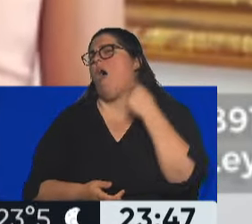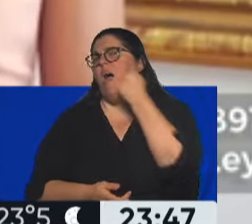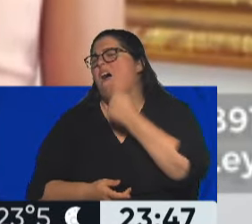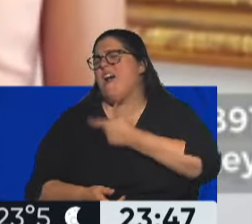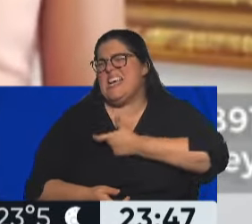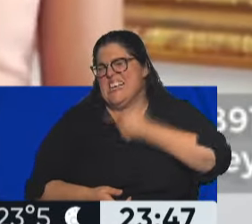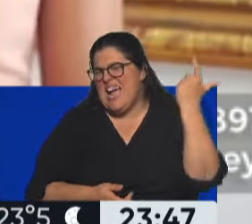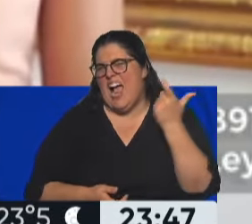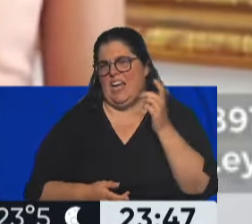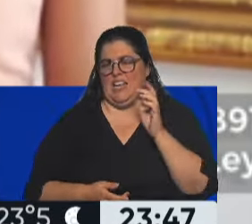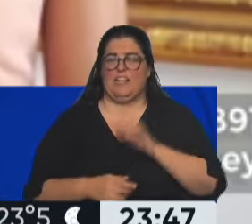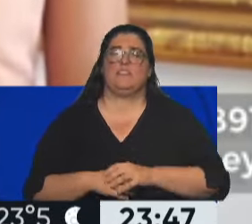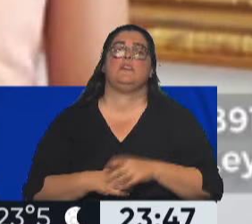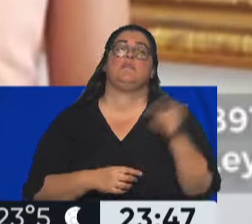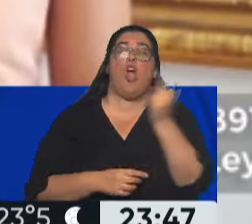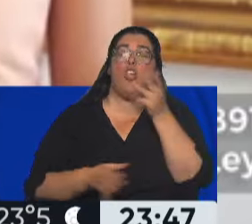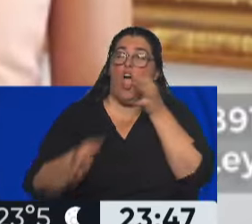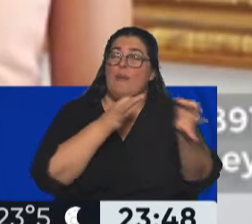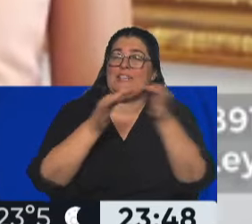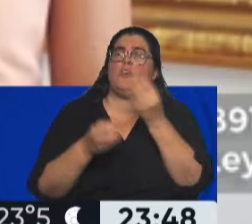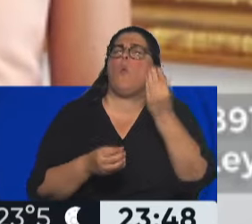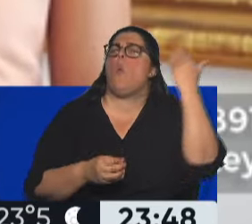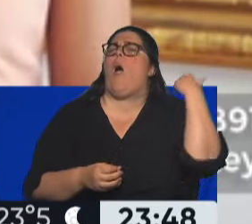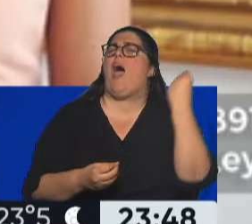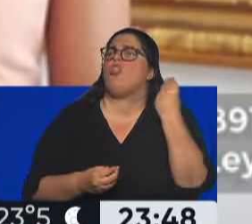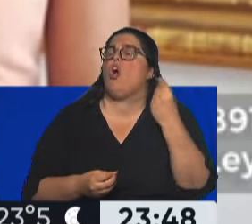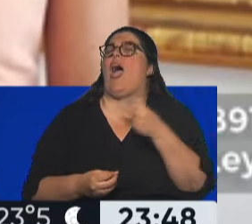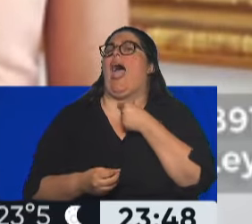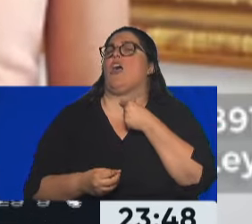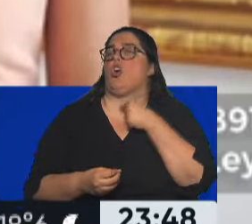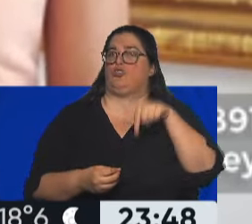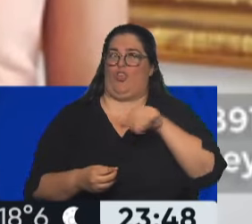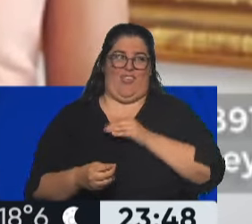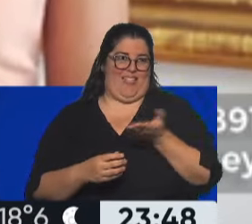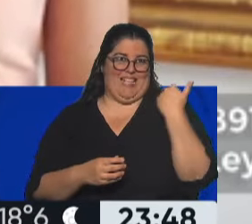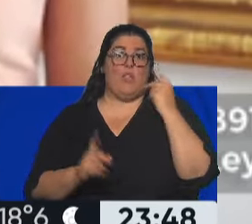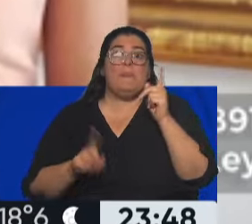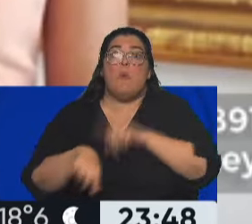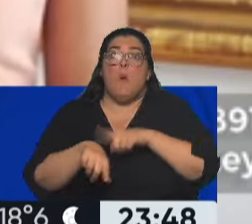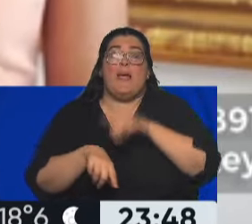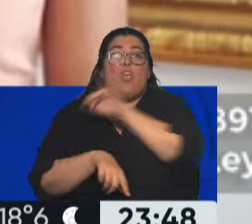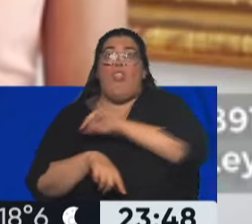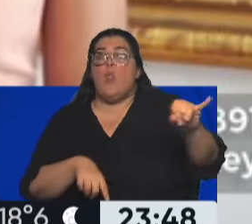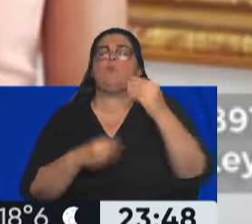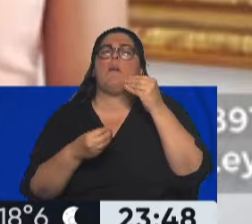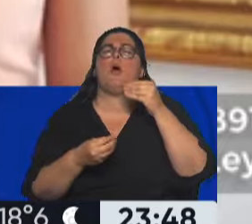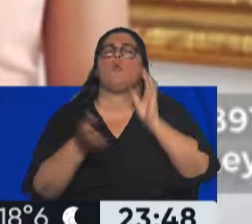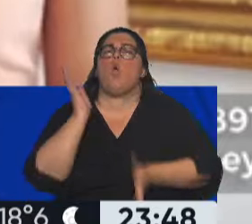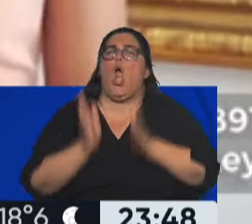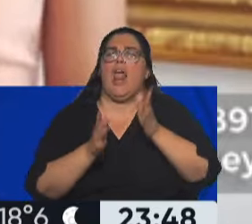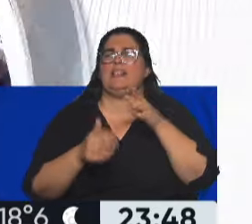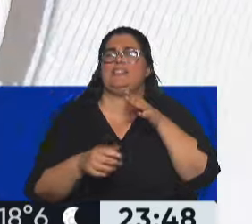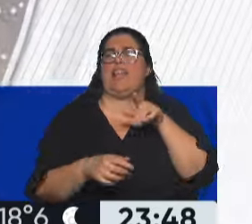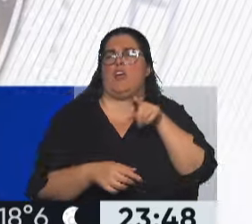hirviendo. Las conversaciones datan de agosto de este año, justo cuando se hizo pública la denuncia por violencia de género en contra de